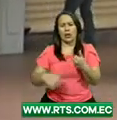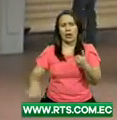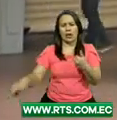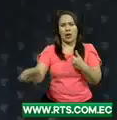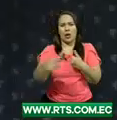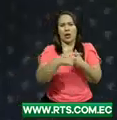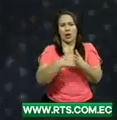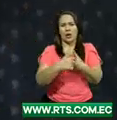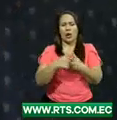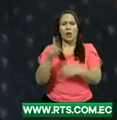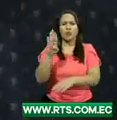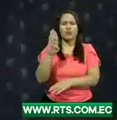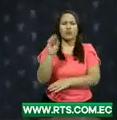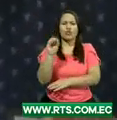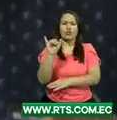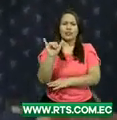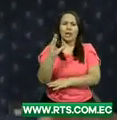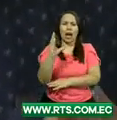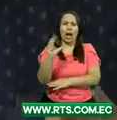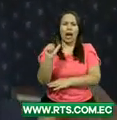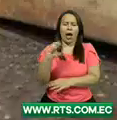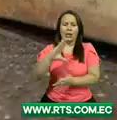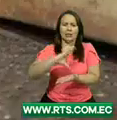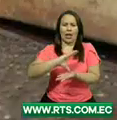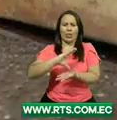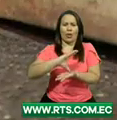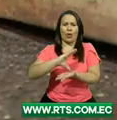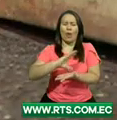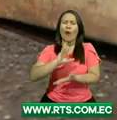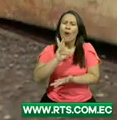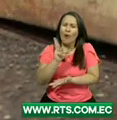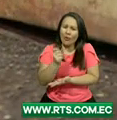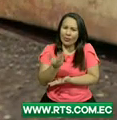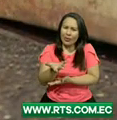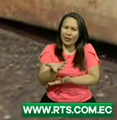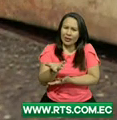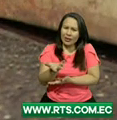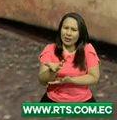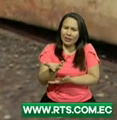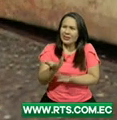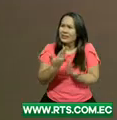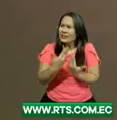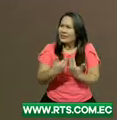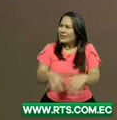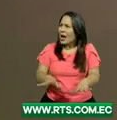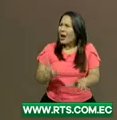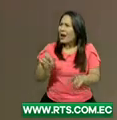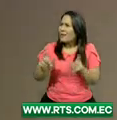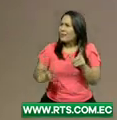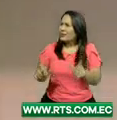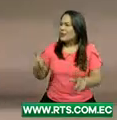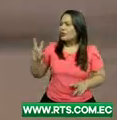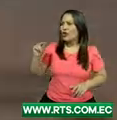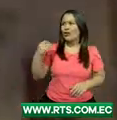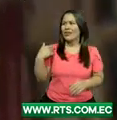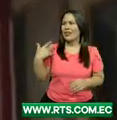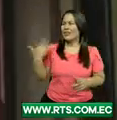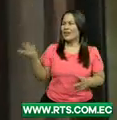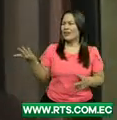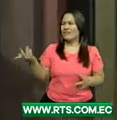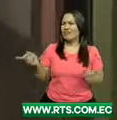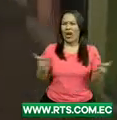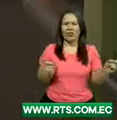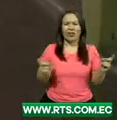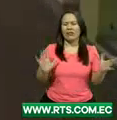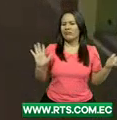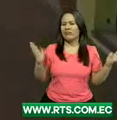perdón en boyacá entre pe y casi 9 de octubre a salten ya la delincuencia no tiene límites entonces no hay seguridad